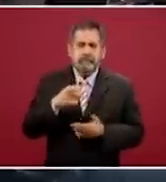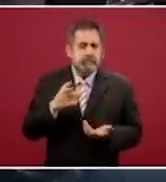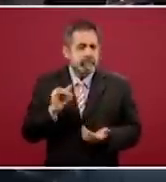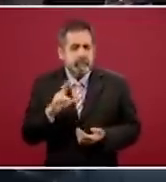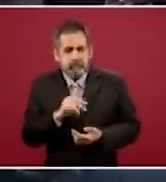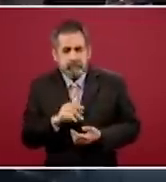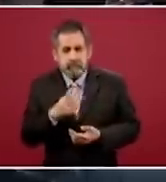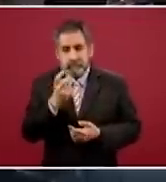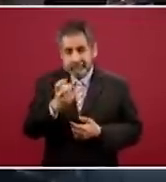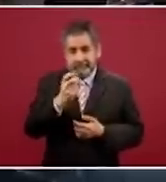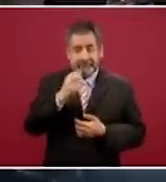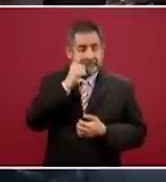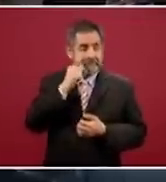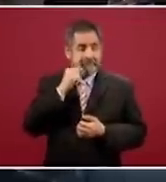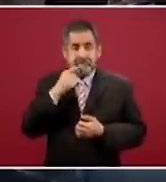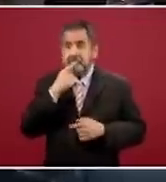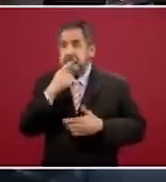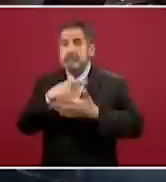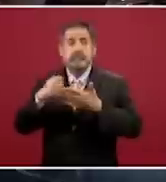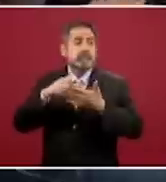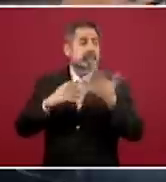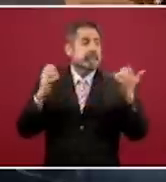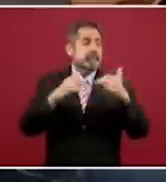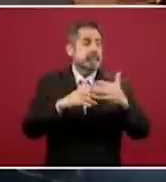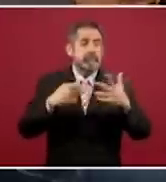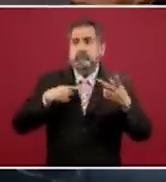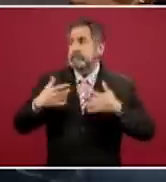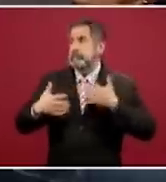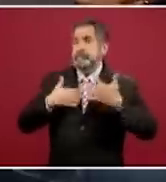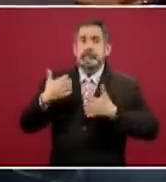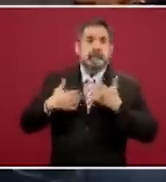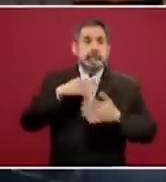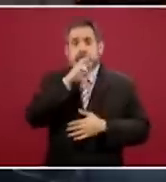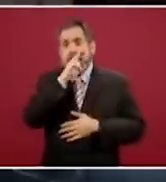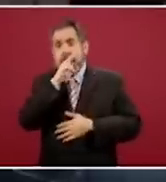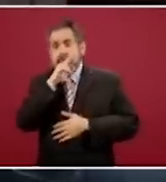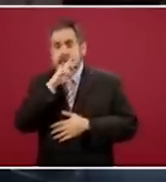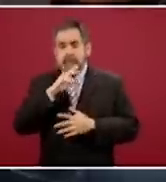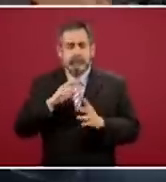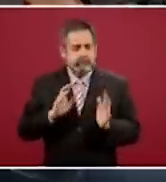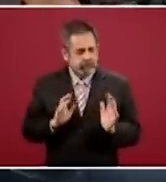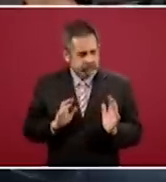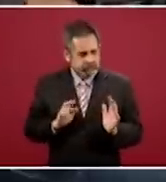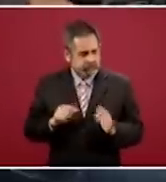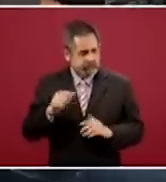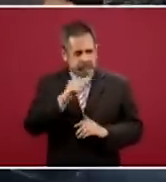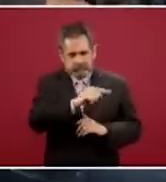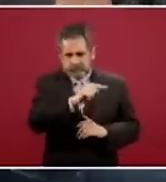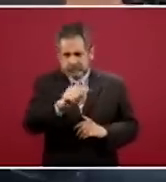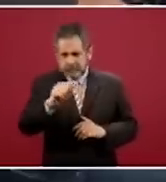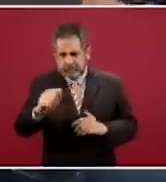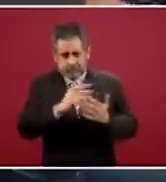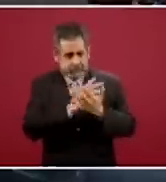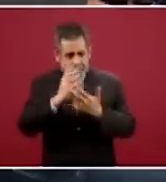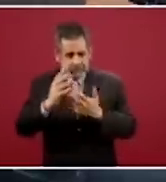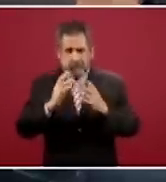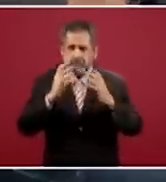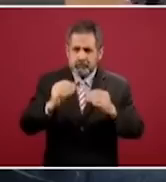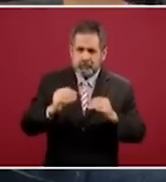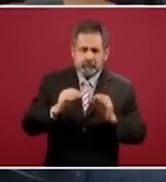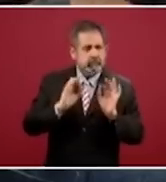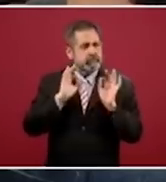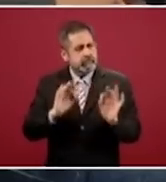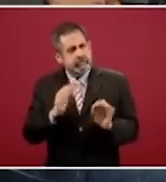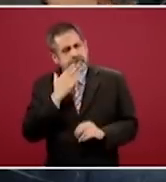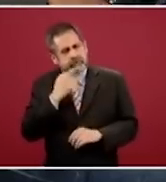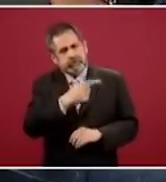de alteración de mucha gente. ¿Están sobrereaccionando estas instituciones o es el procedimiento